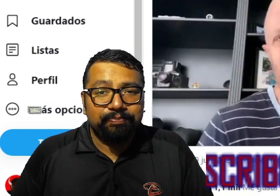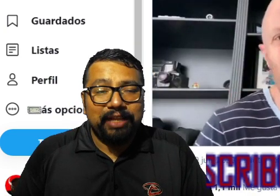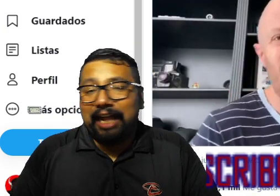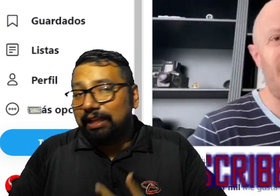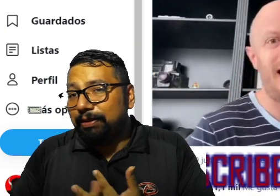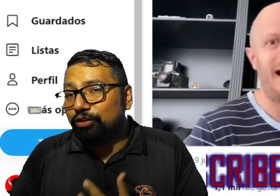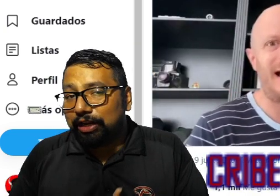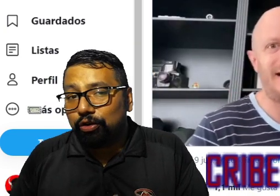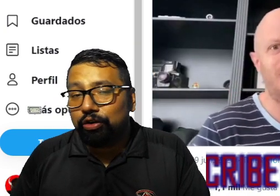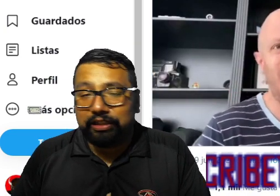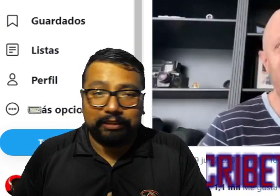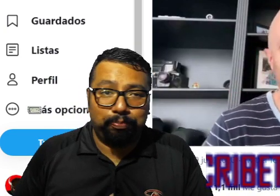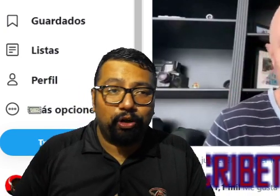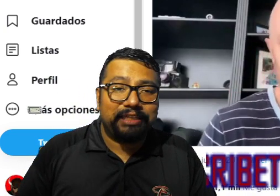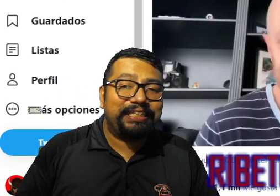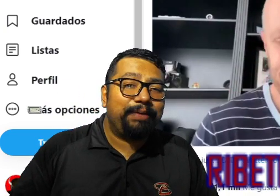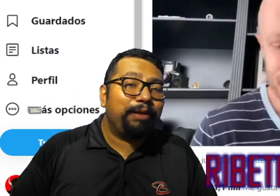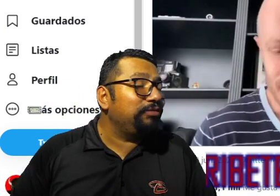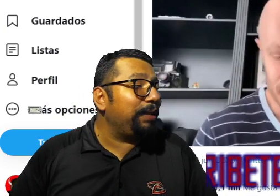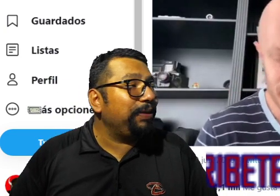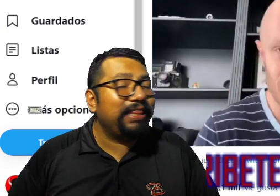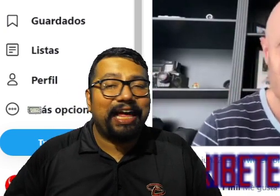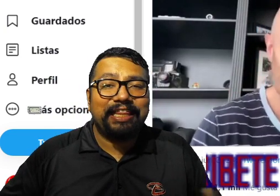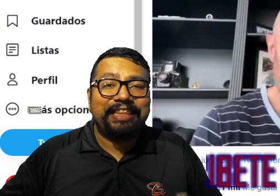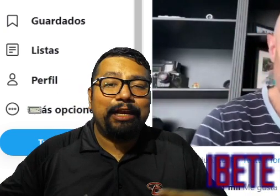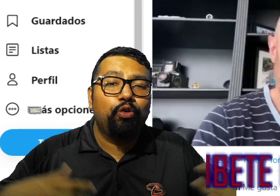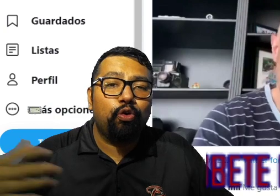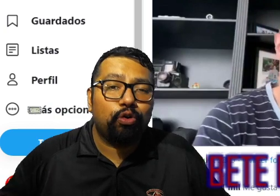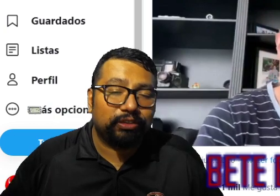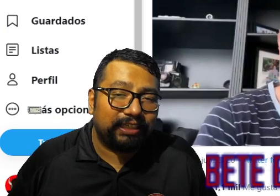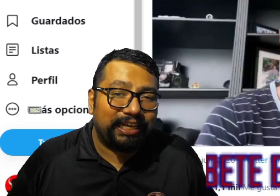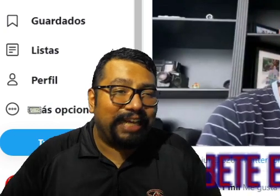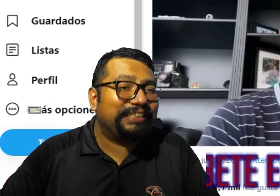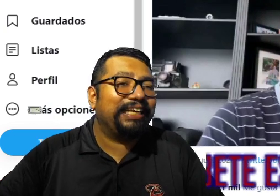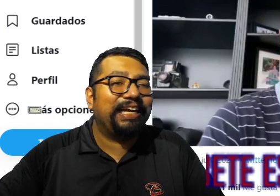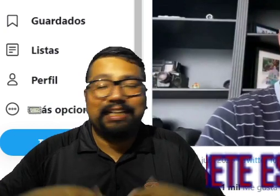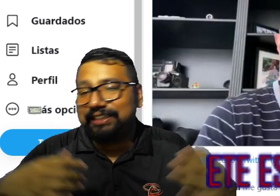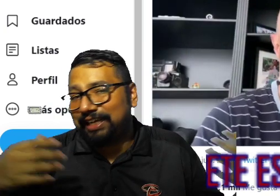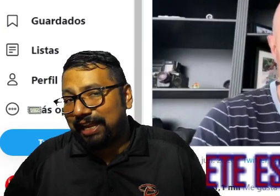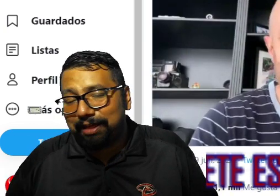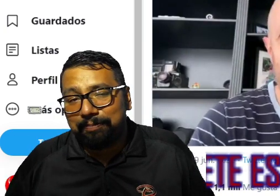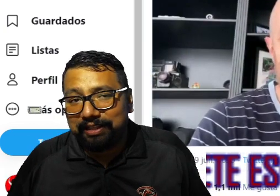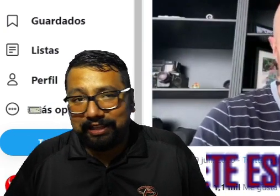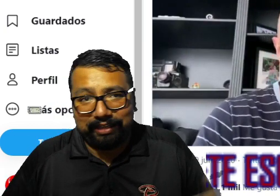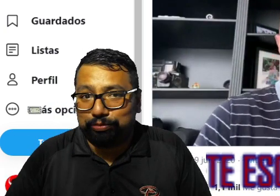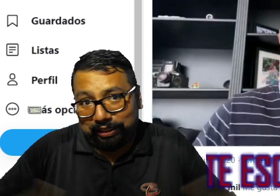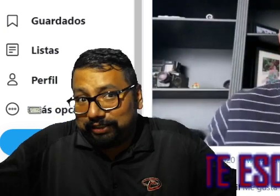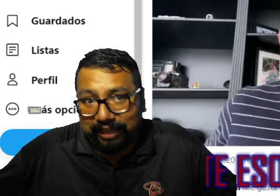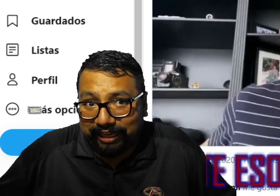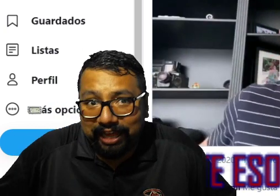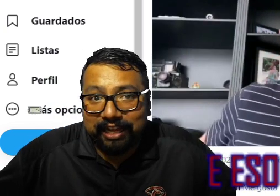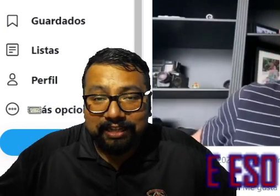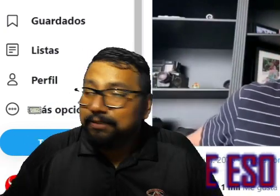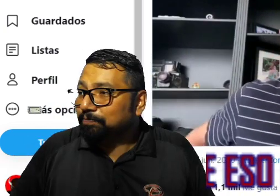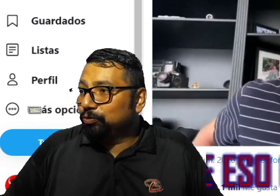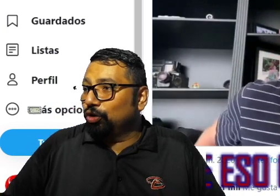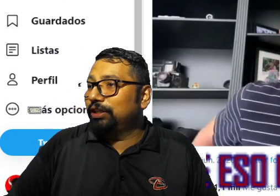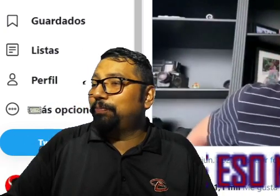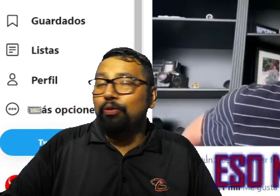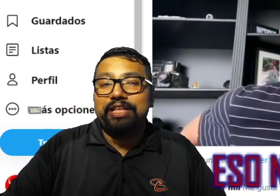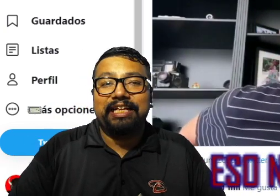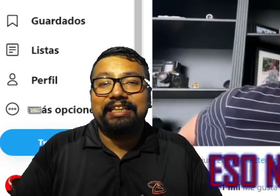han habido recortes porque se daban la vida de lujos exc exageradamente exagerada